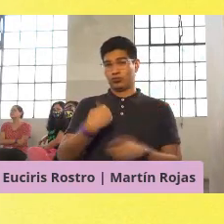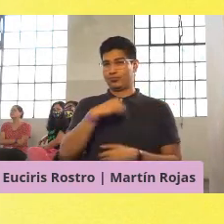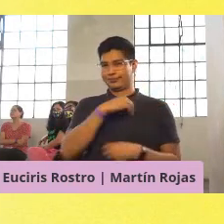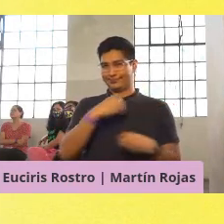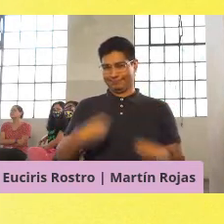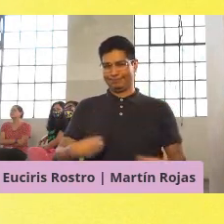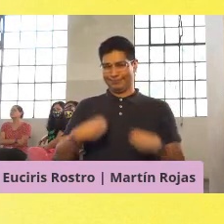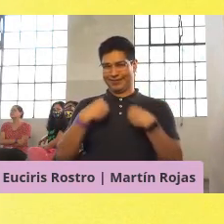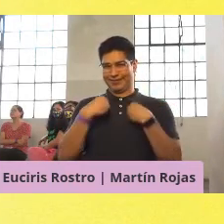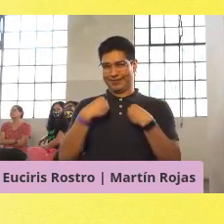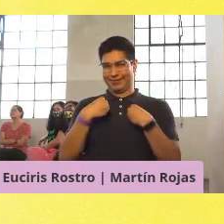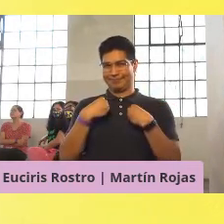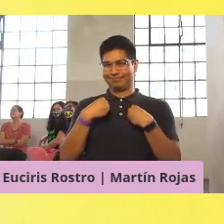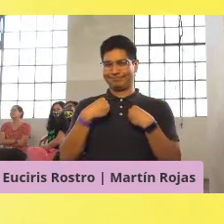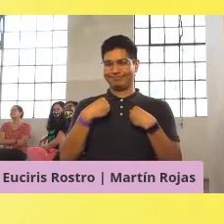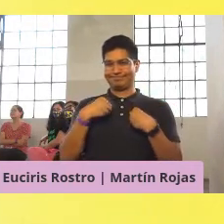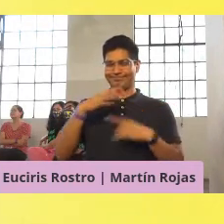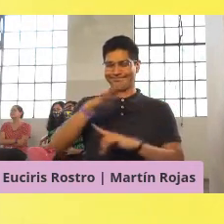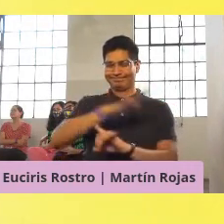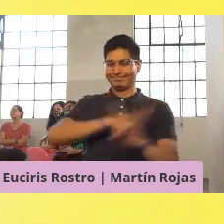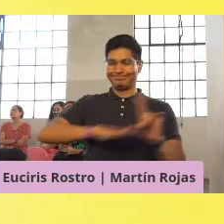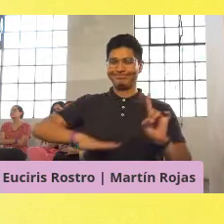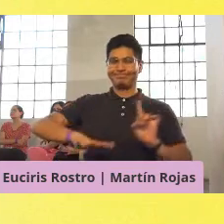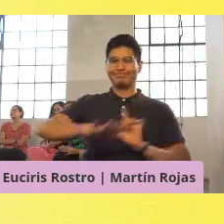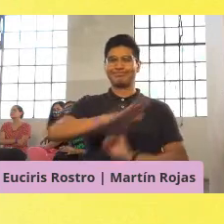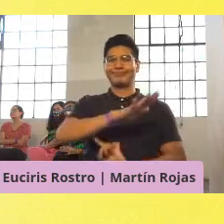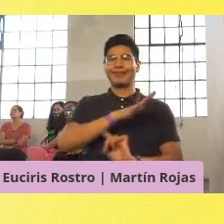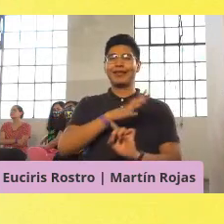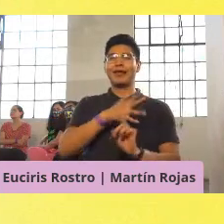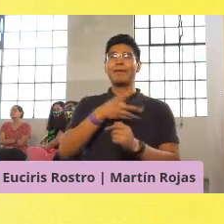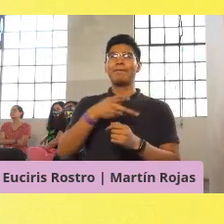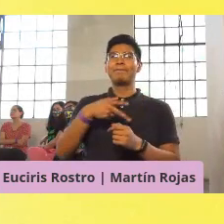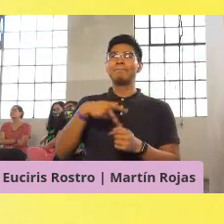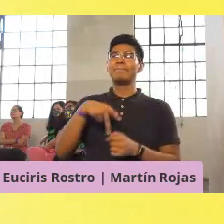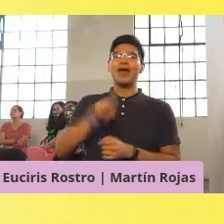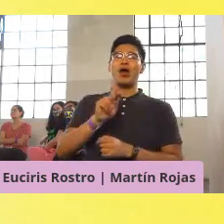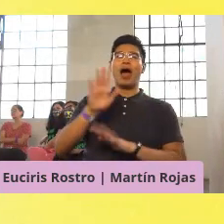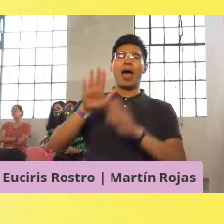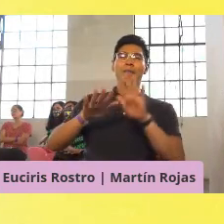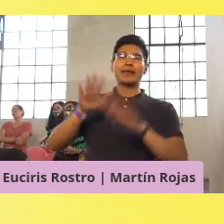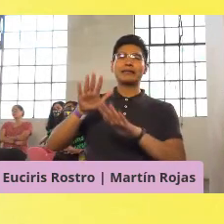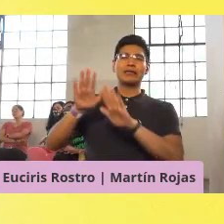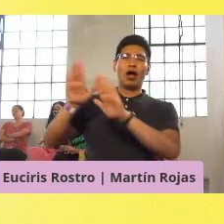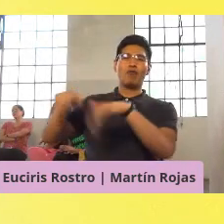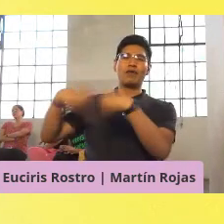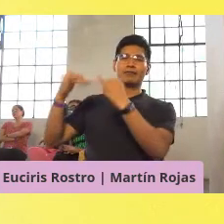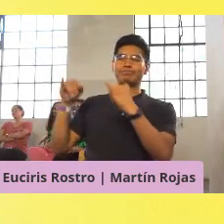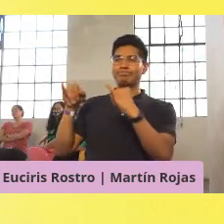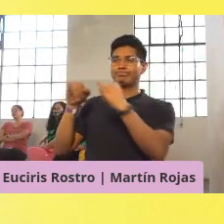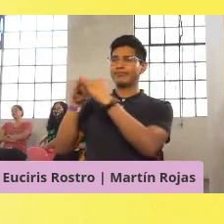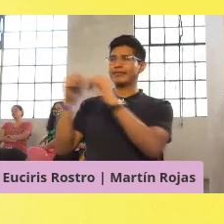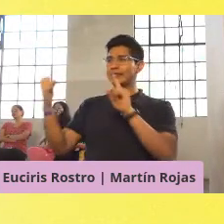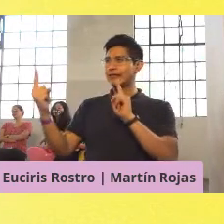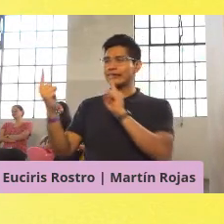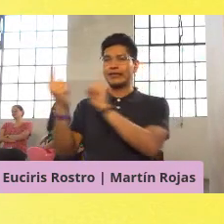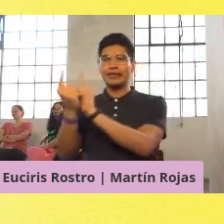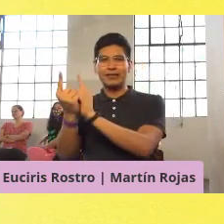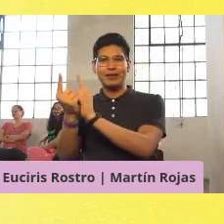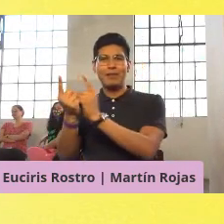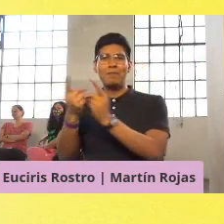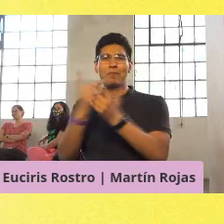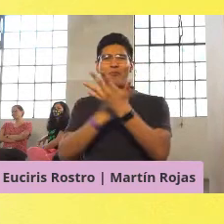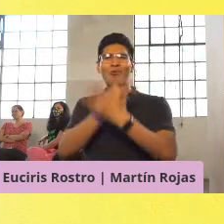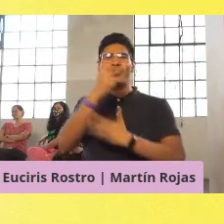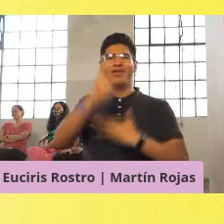hablar con estas instituciones y organizaciones patriarcales, capitalistas, en las que estamos inmersas,